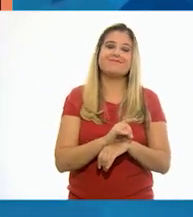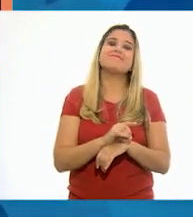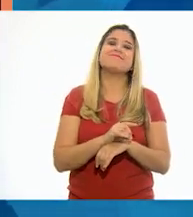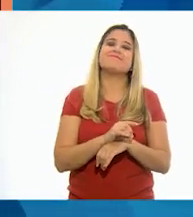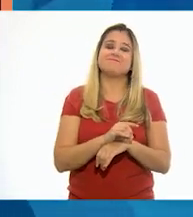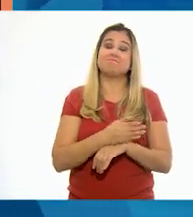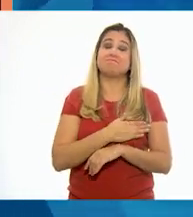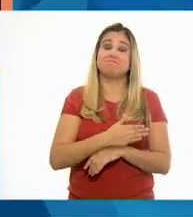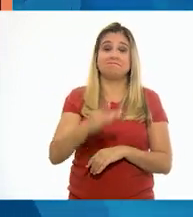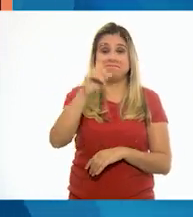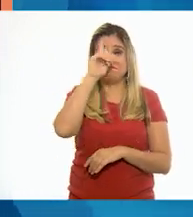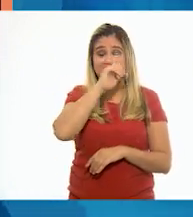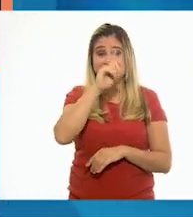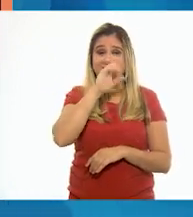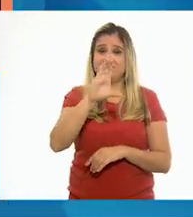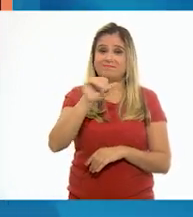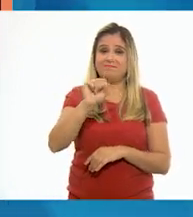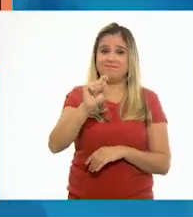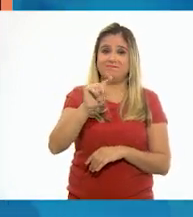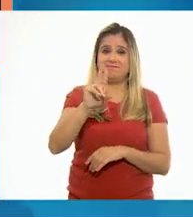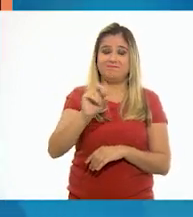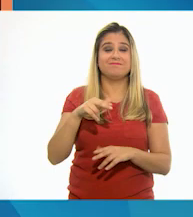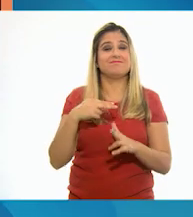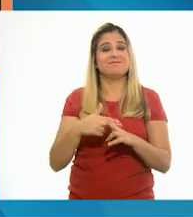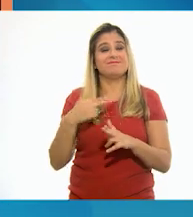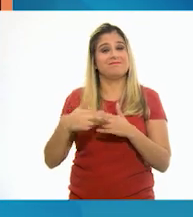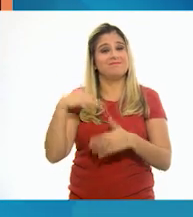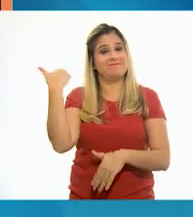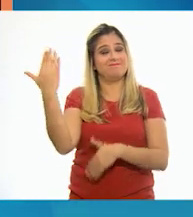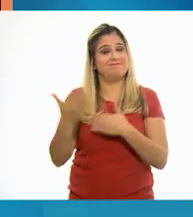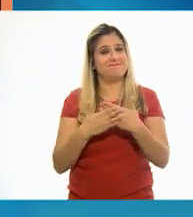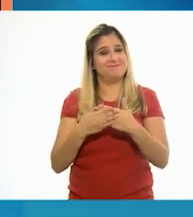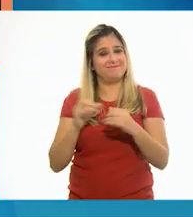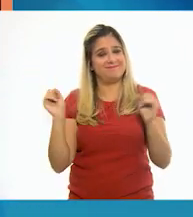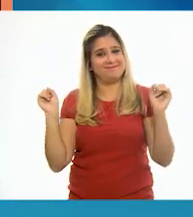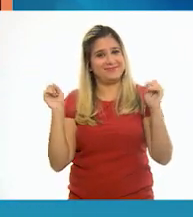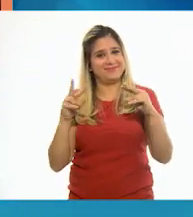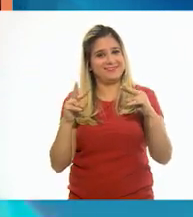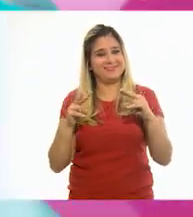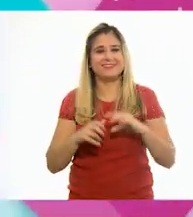buen consejo, don Cástulo. ¡Hasta la próxima!